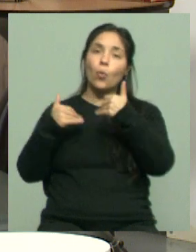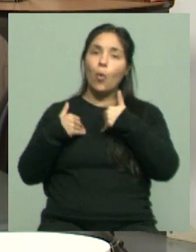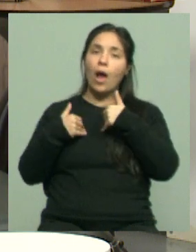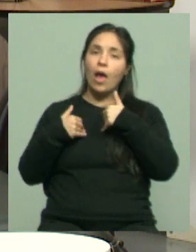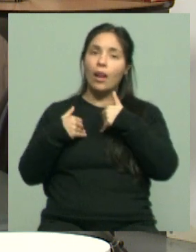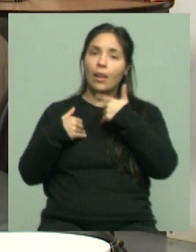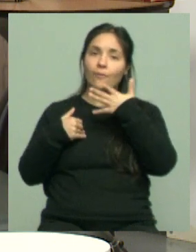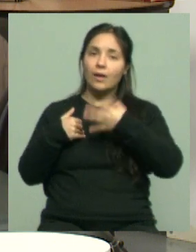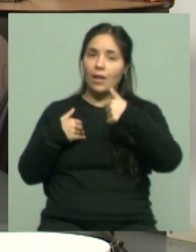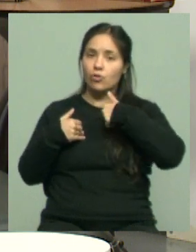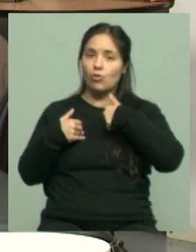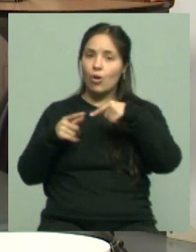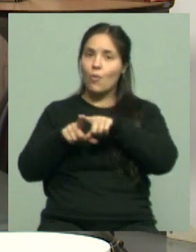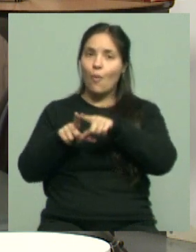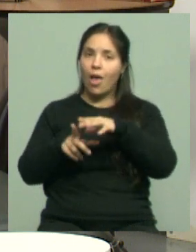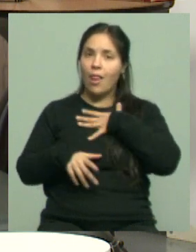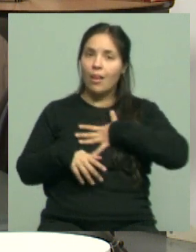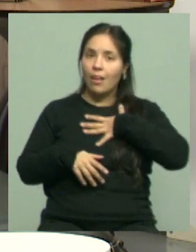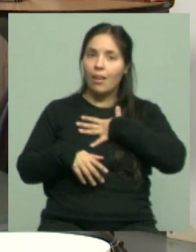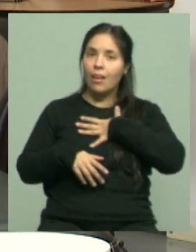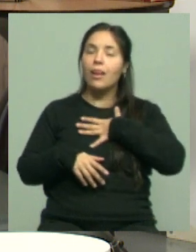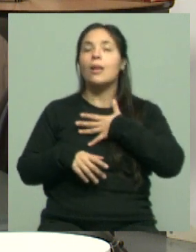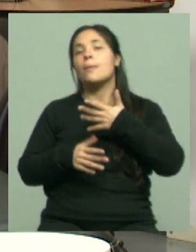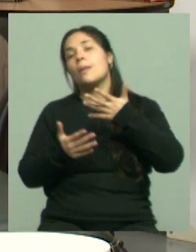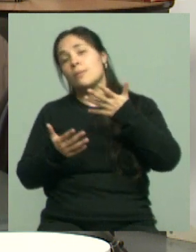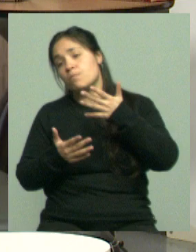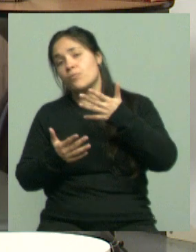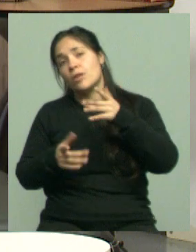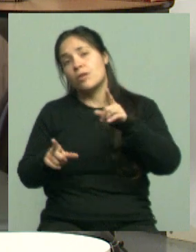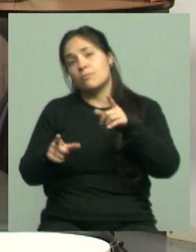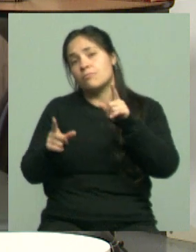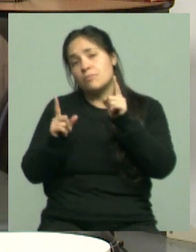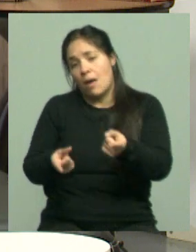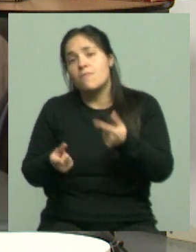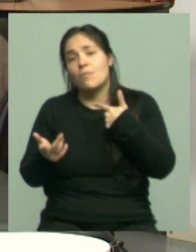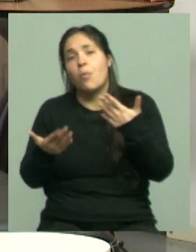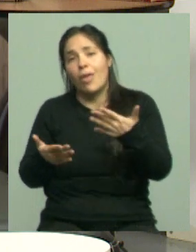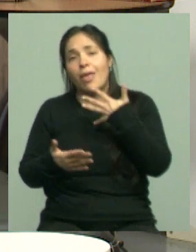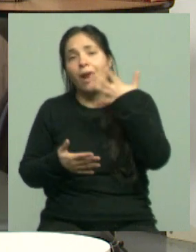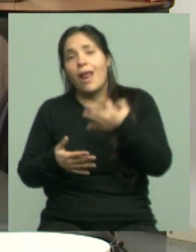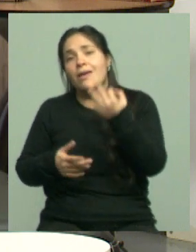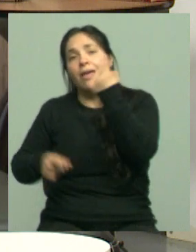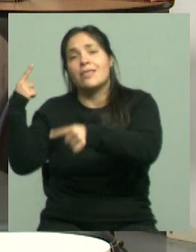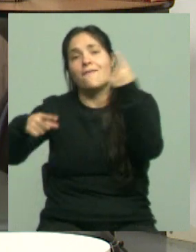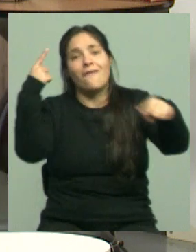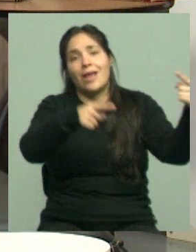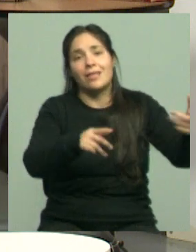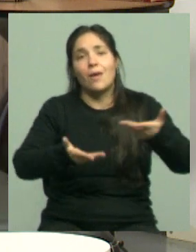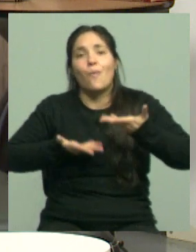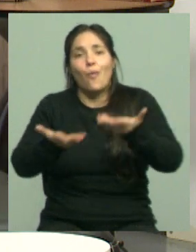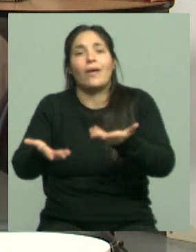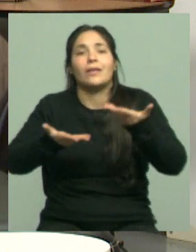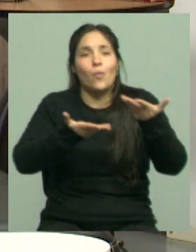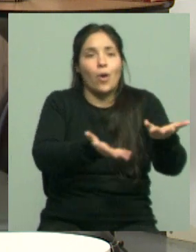uh-huh. pero también a accesibilizar eso, ¿no? Diferentes realidades y entender que no haya llegado a